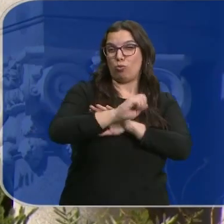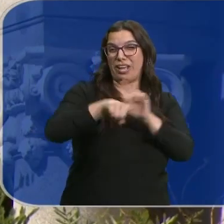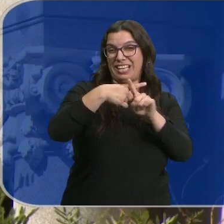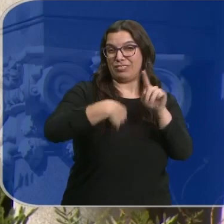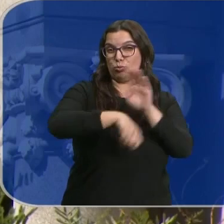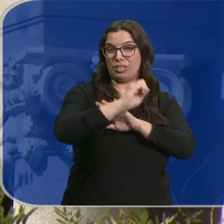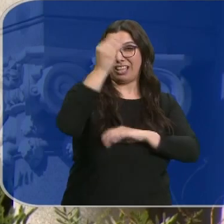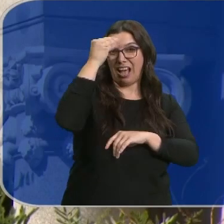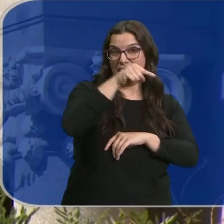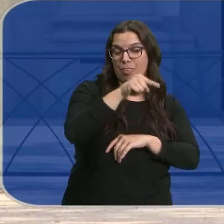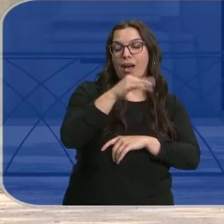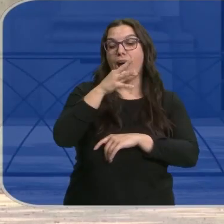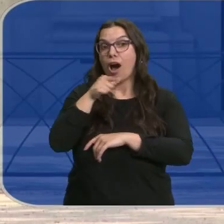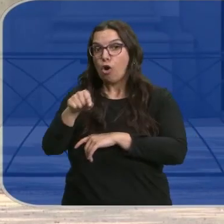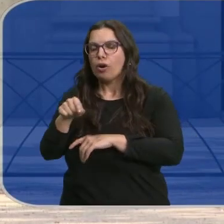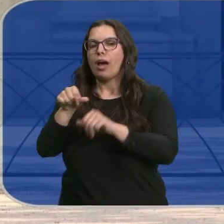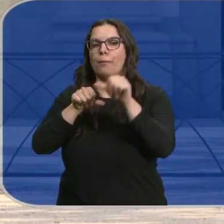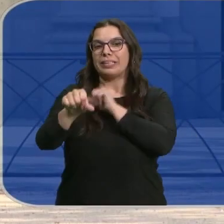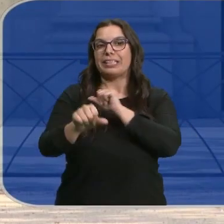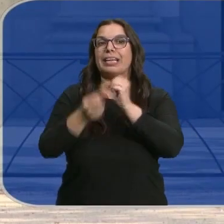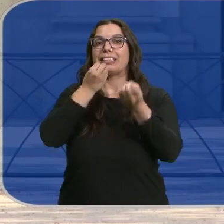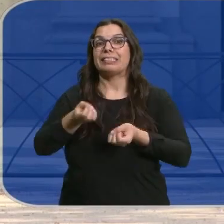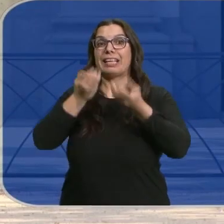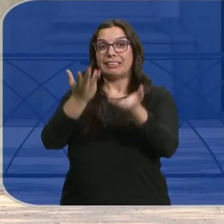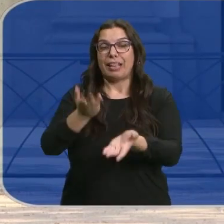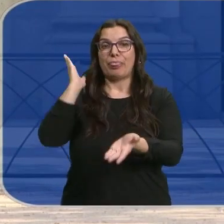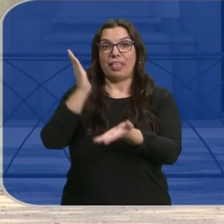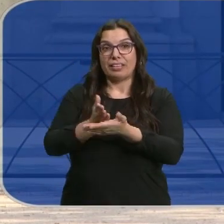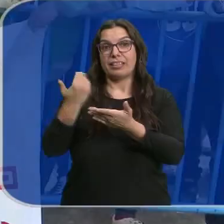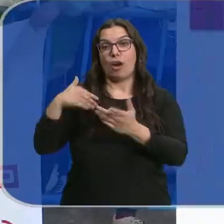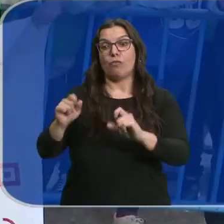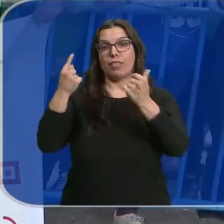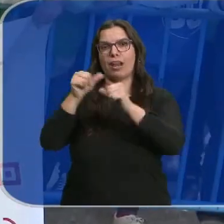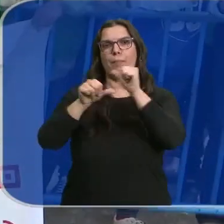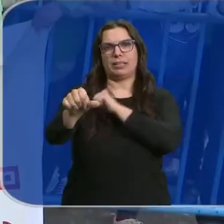la primera vez que fija una posición sobre sentencias firmes.